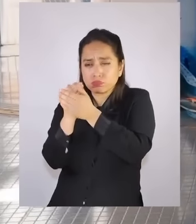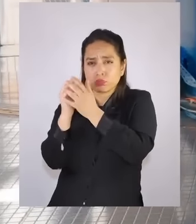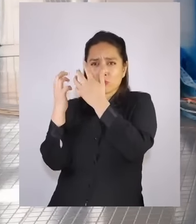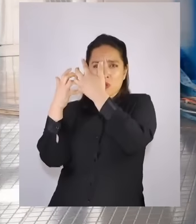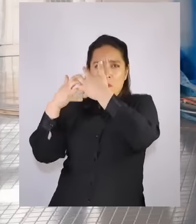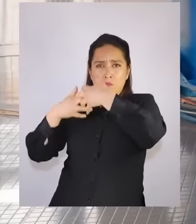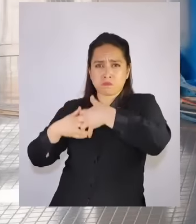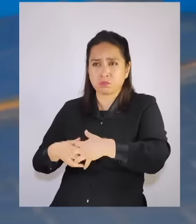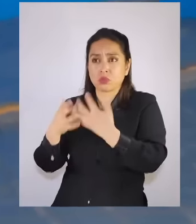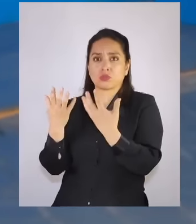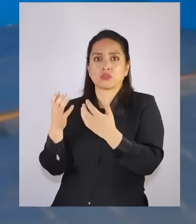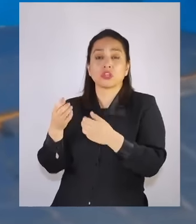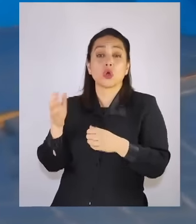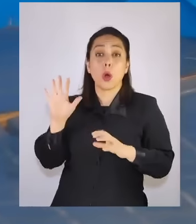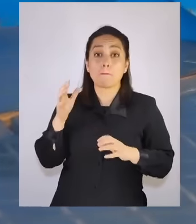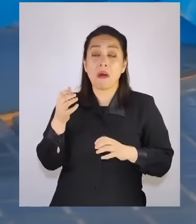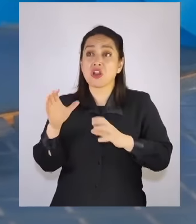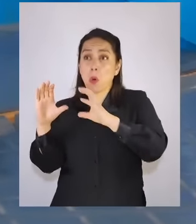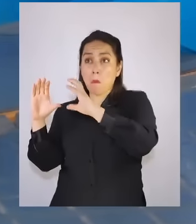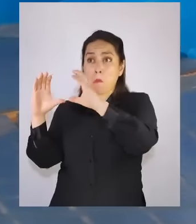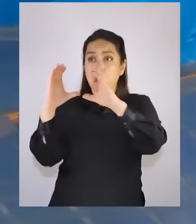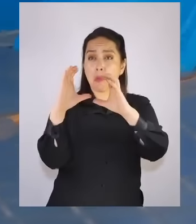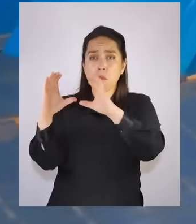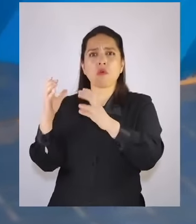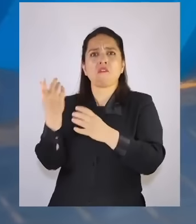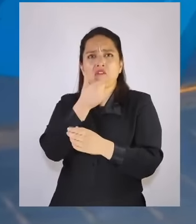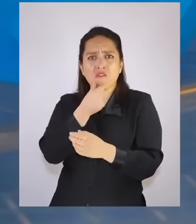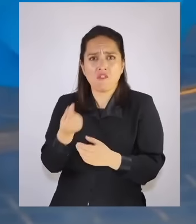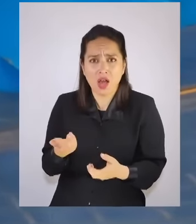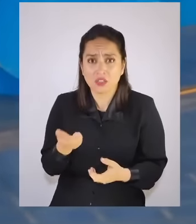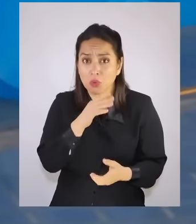mole lo puede mover a mano fácilmente, sin ningún problema.